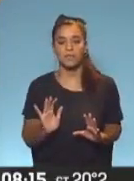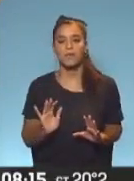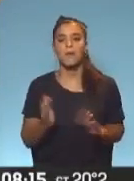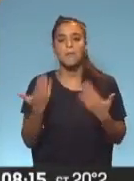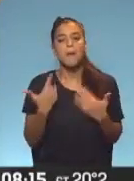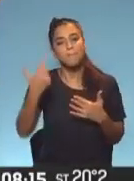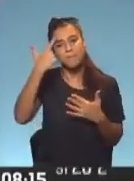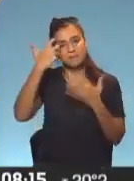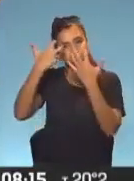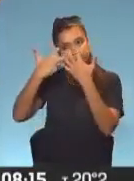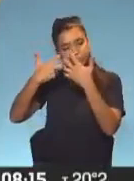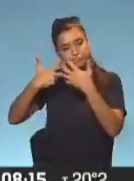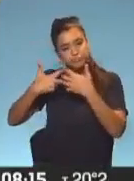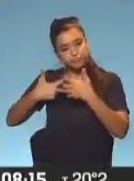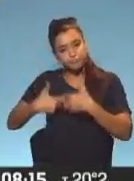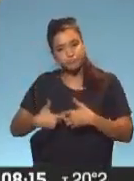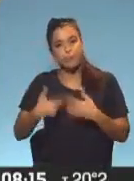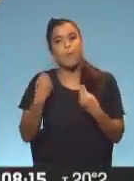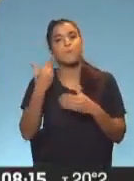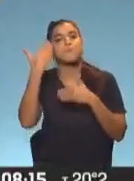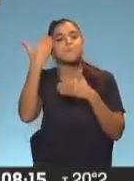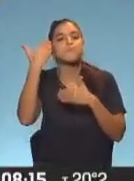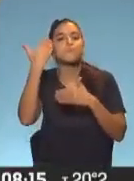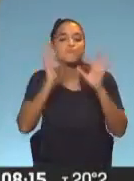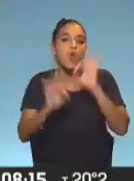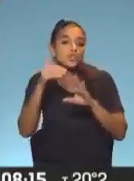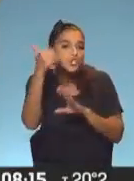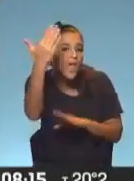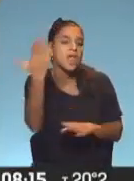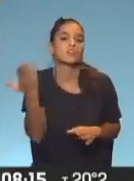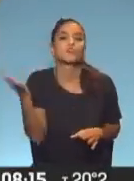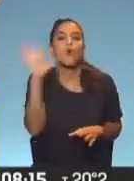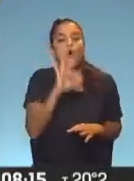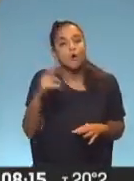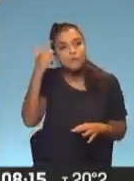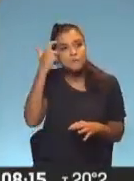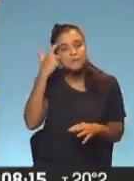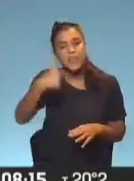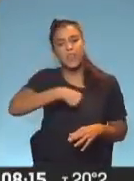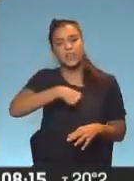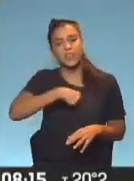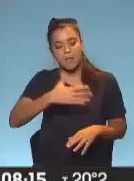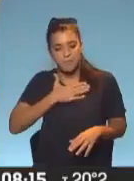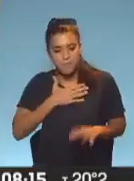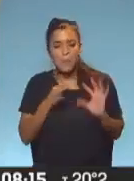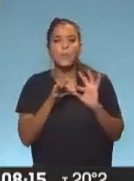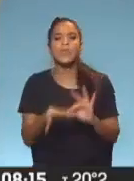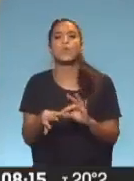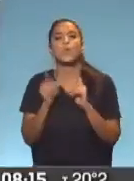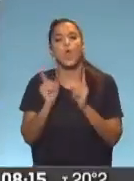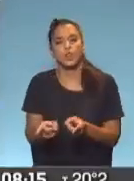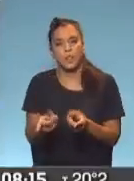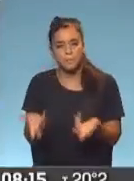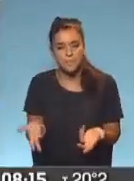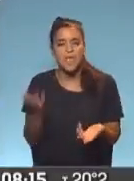para repensar muchos de nuestros proyectos, para revisar nuestra identidad, nuestros vínculos, como decías vos